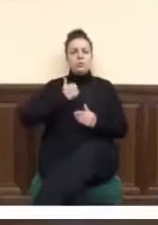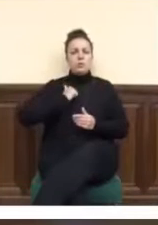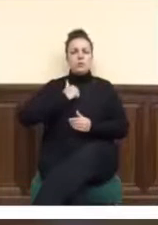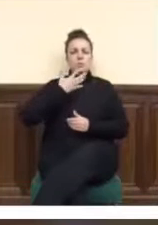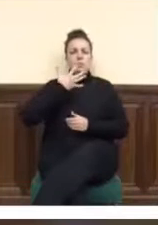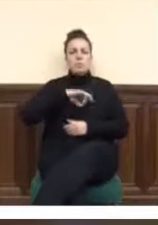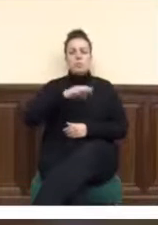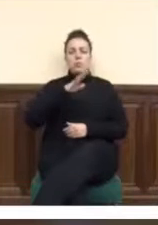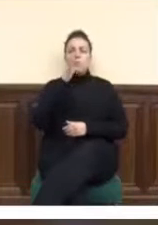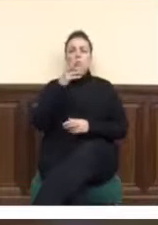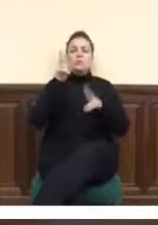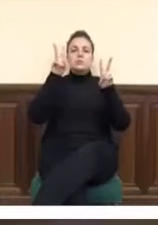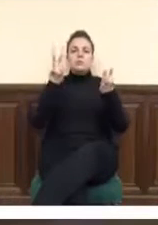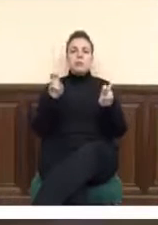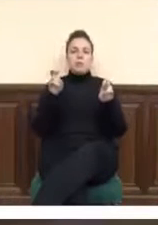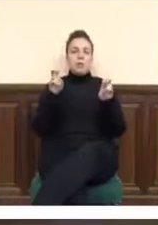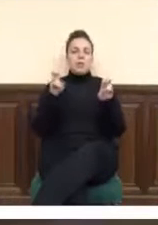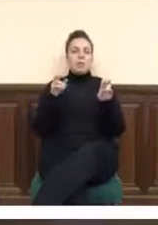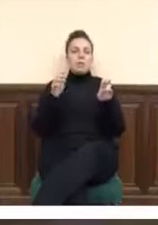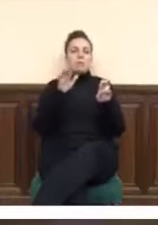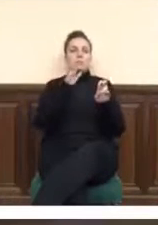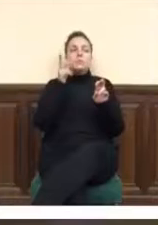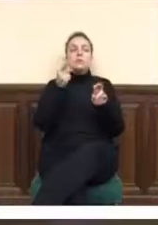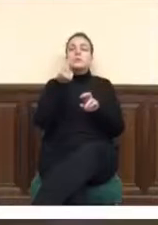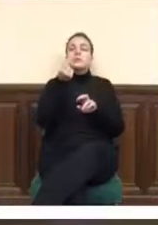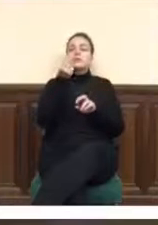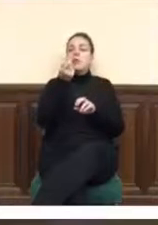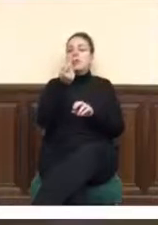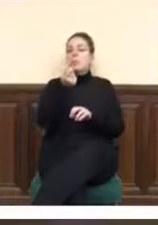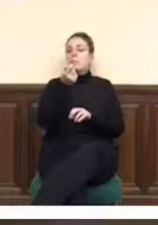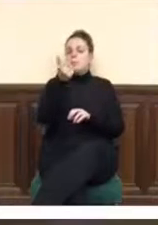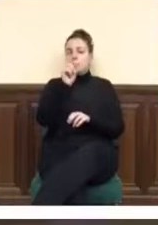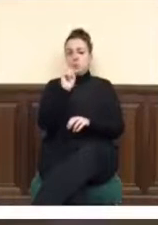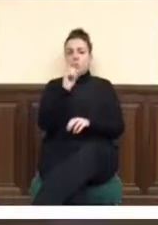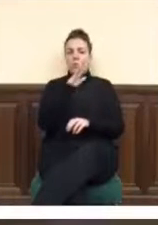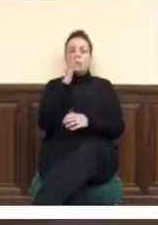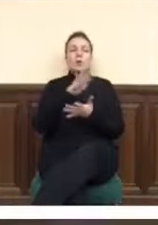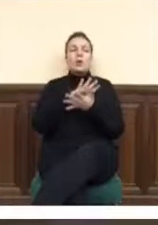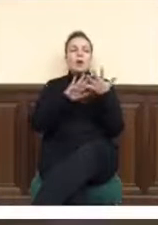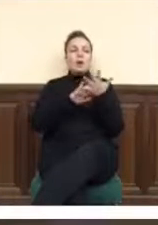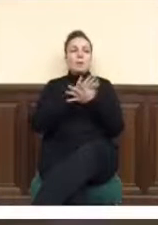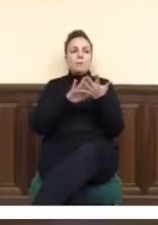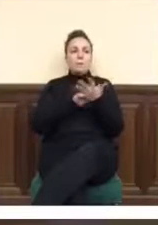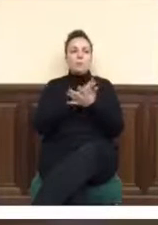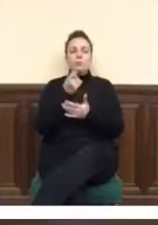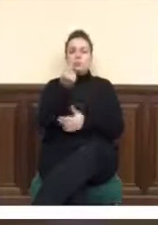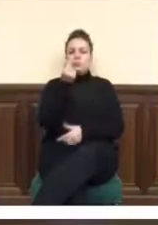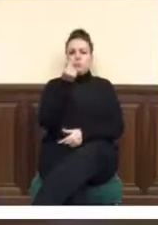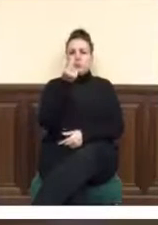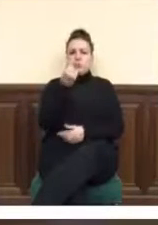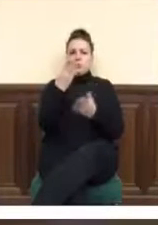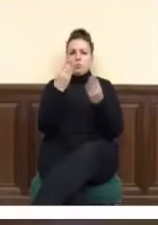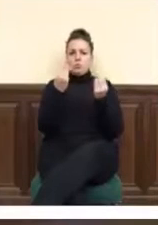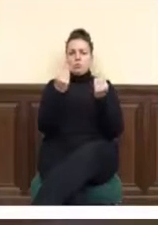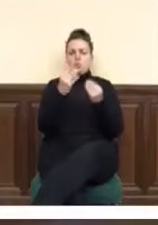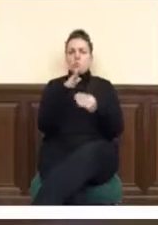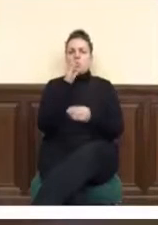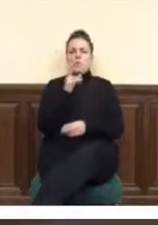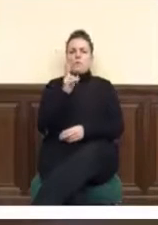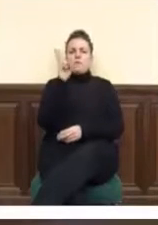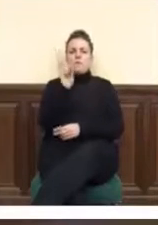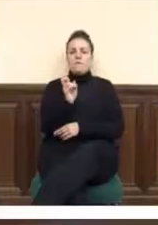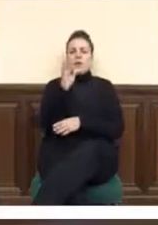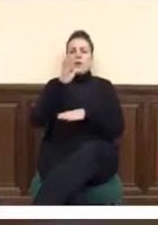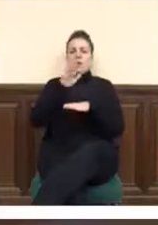de un tema baladí ni de una cantidad pequeña. Estamos hablando de un dinero que podría servir para